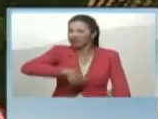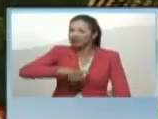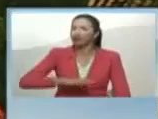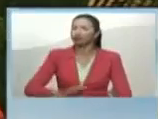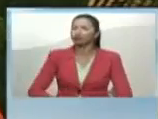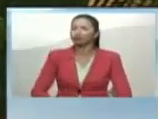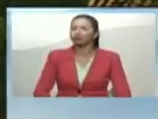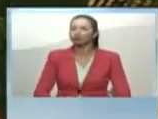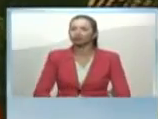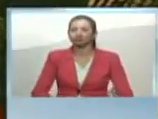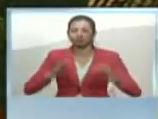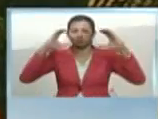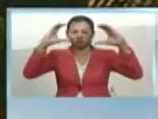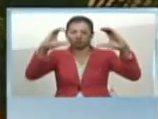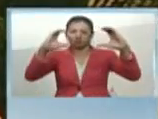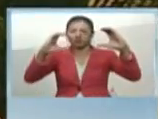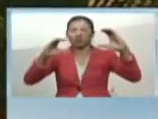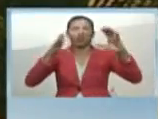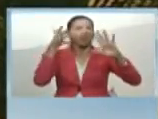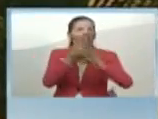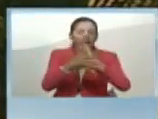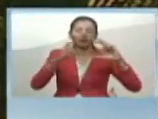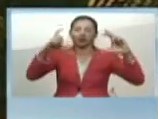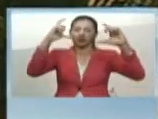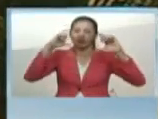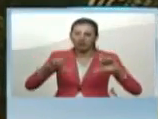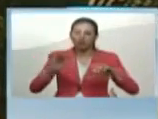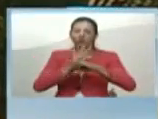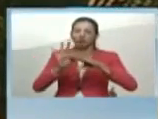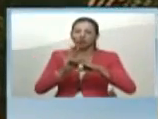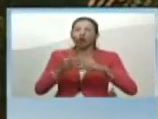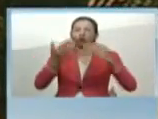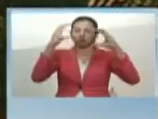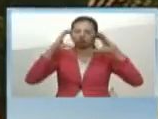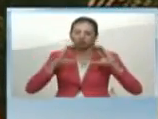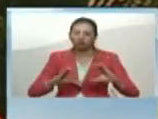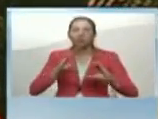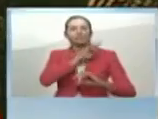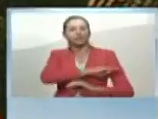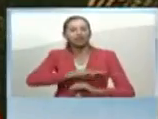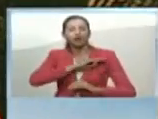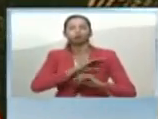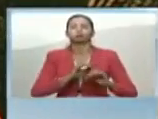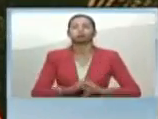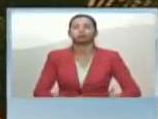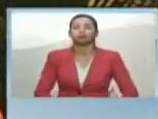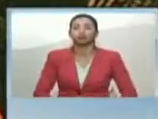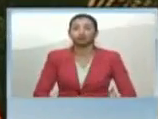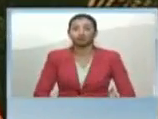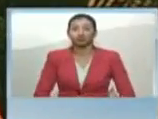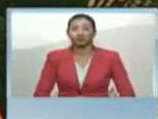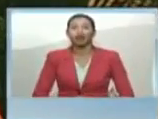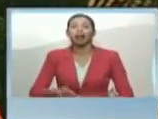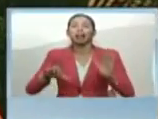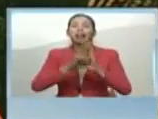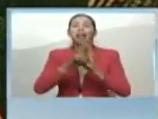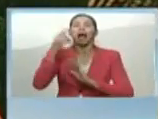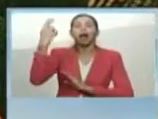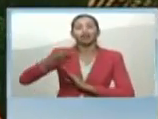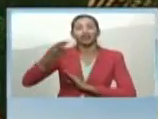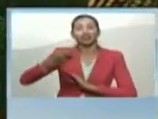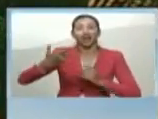definición, misión y forma de funcionamiento. Y vamos a hacerla por habilitante.